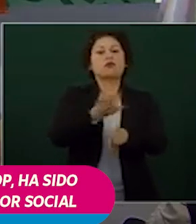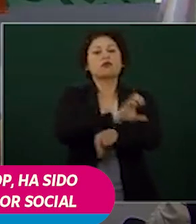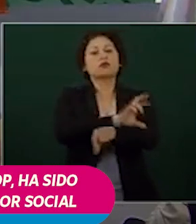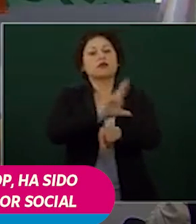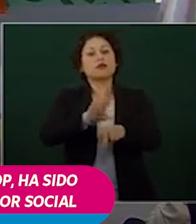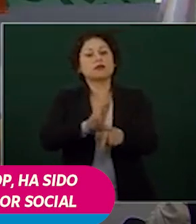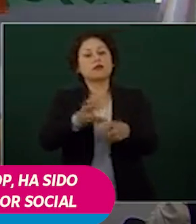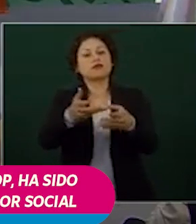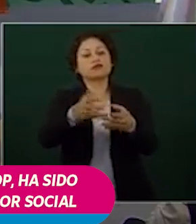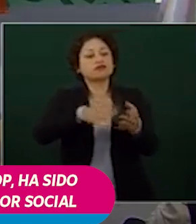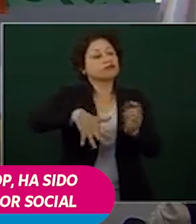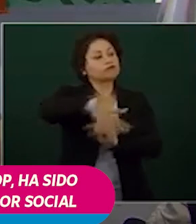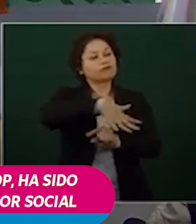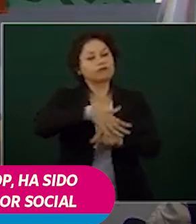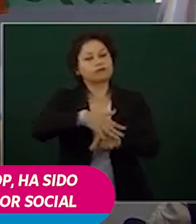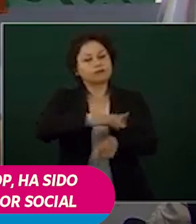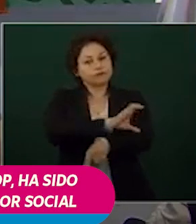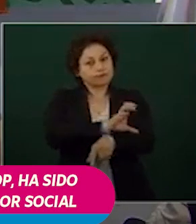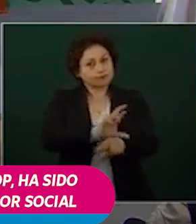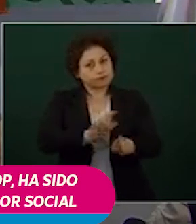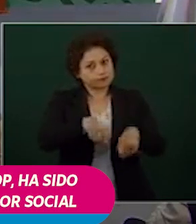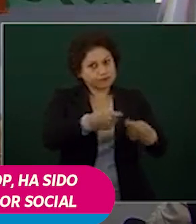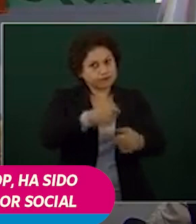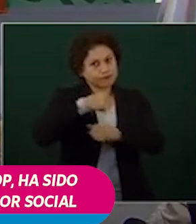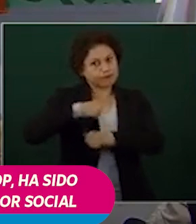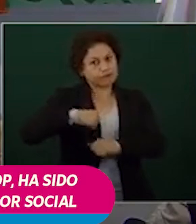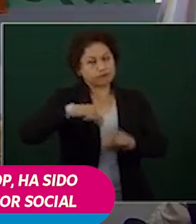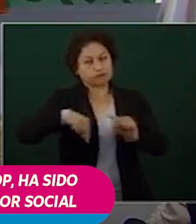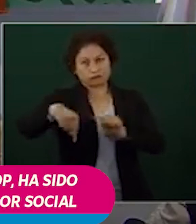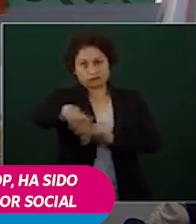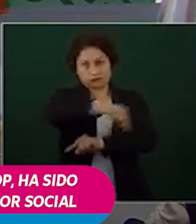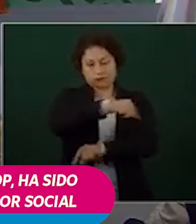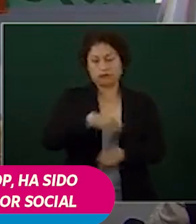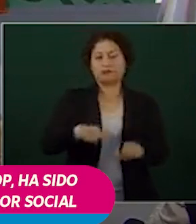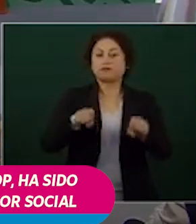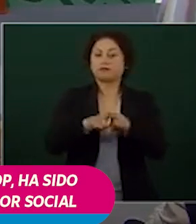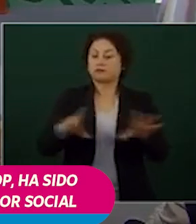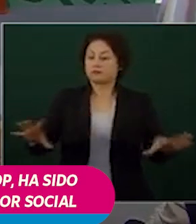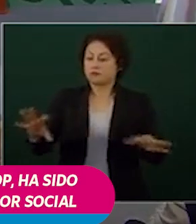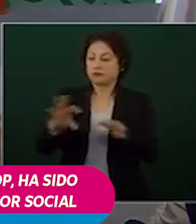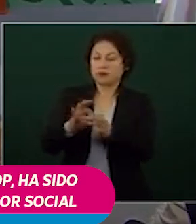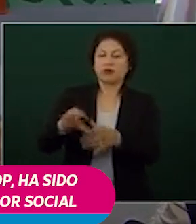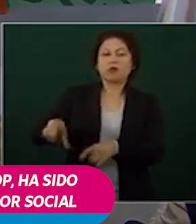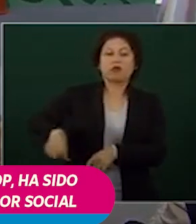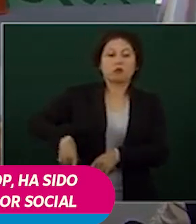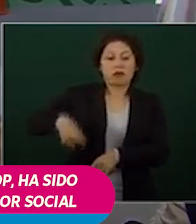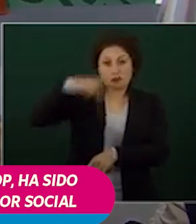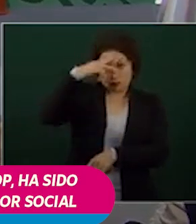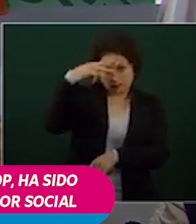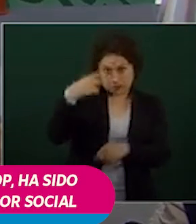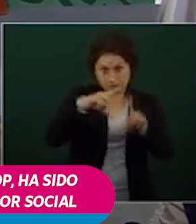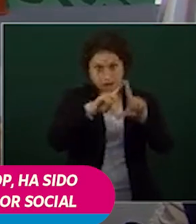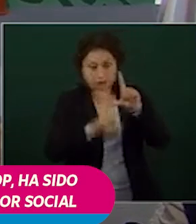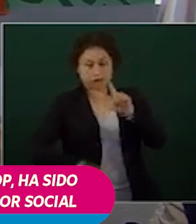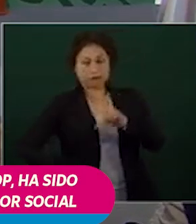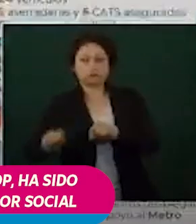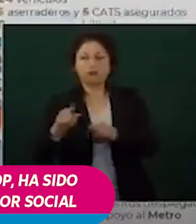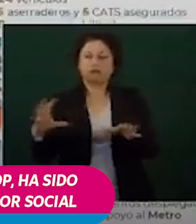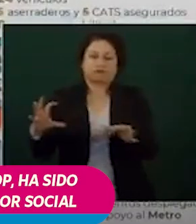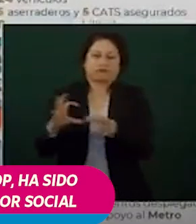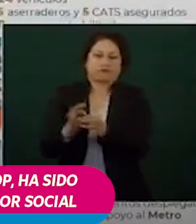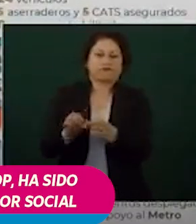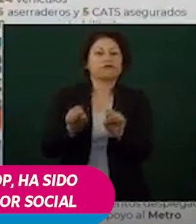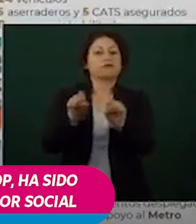Y finalmente, la coordinación con el Gobierno de México y la Guardia Nacional no solamente nos ayudan en la